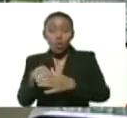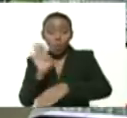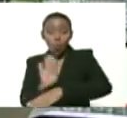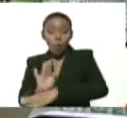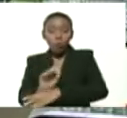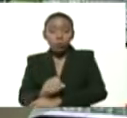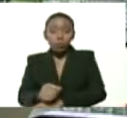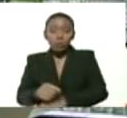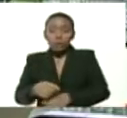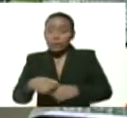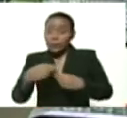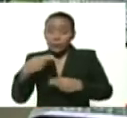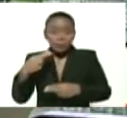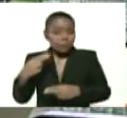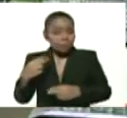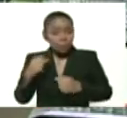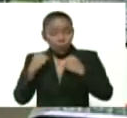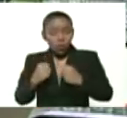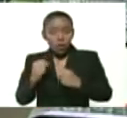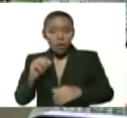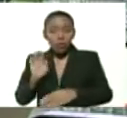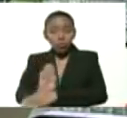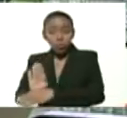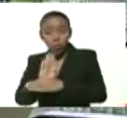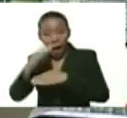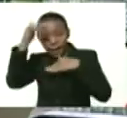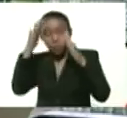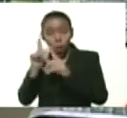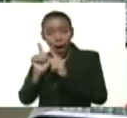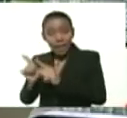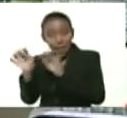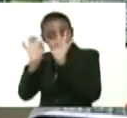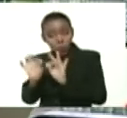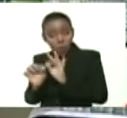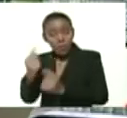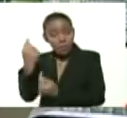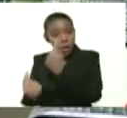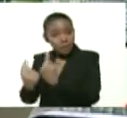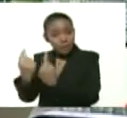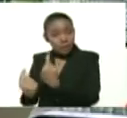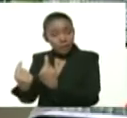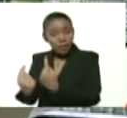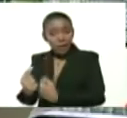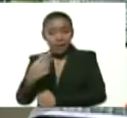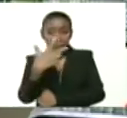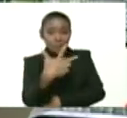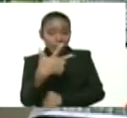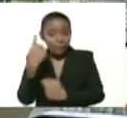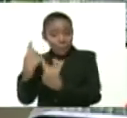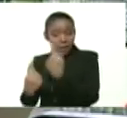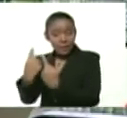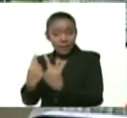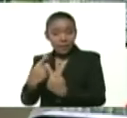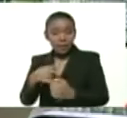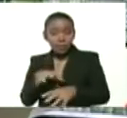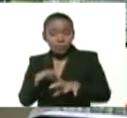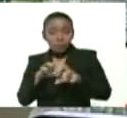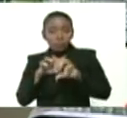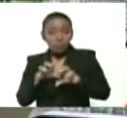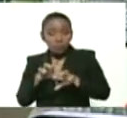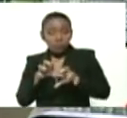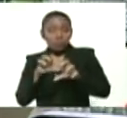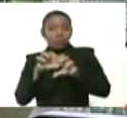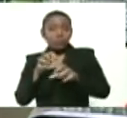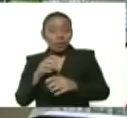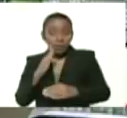intensivos debidamente acondicionadas para atender este tipo de pacientes. Tenemos 3 pacientes con insuficiencia